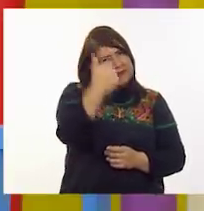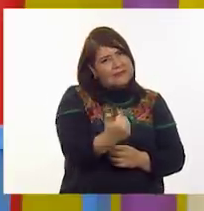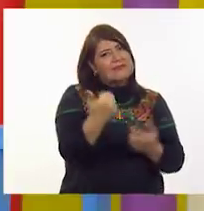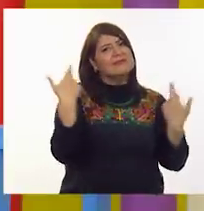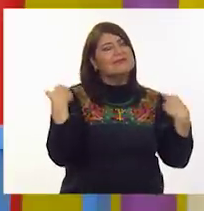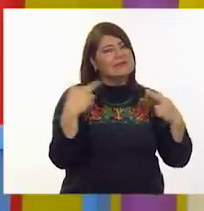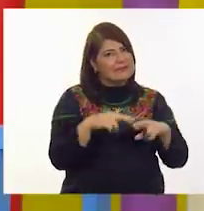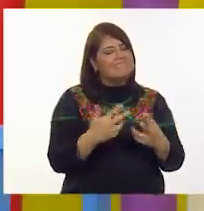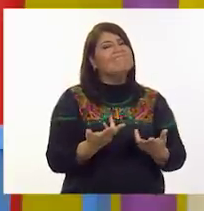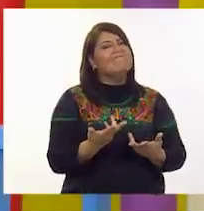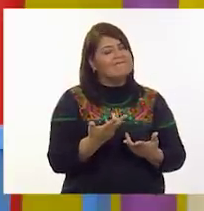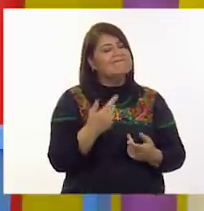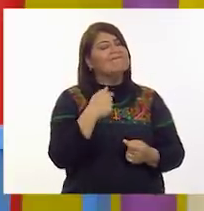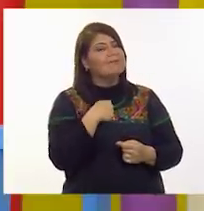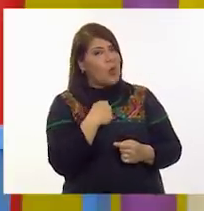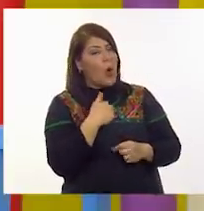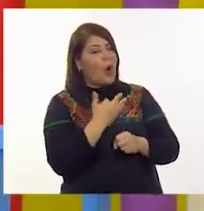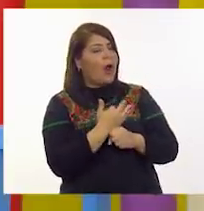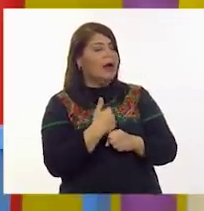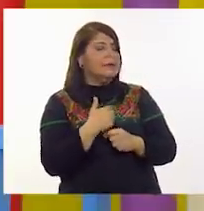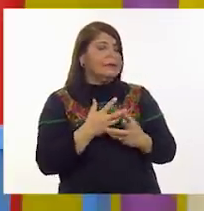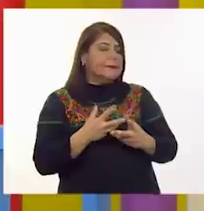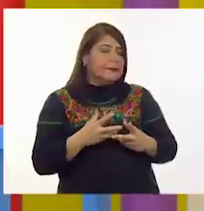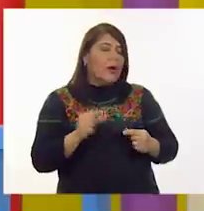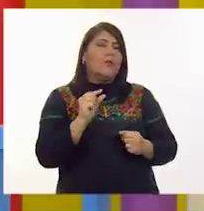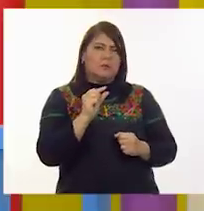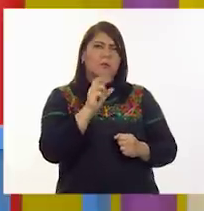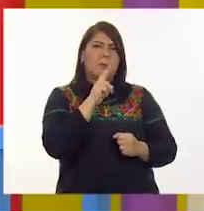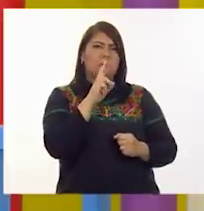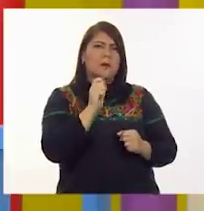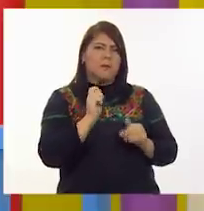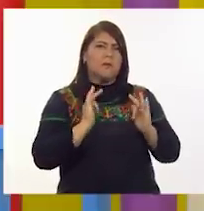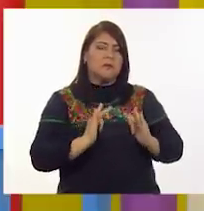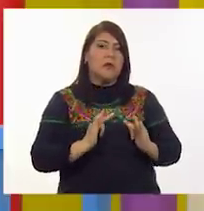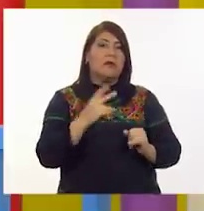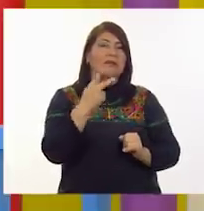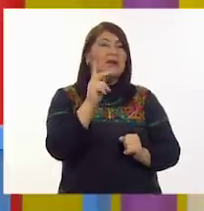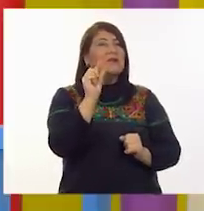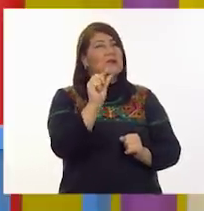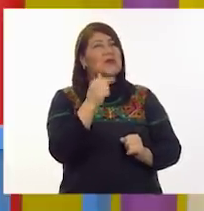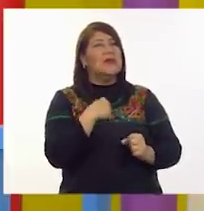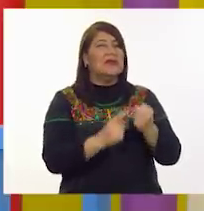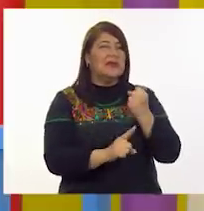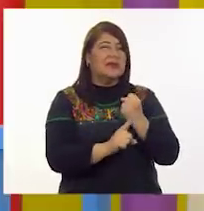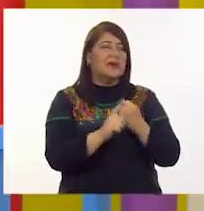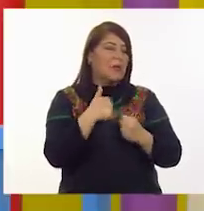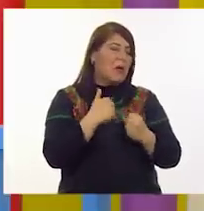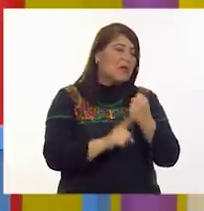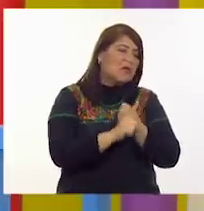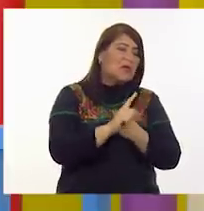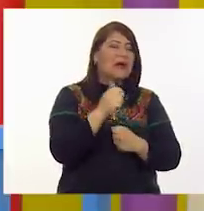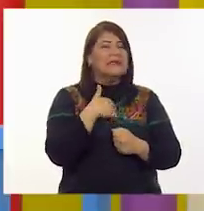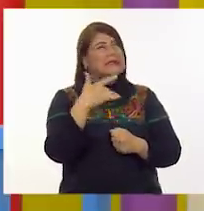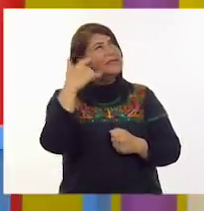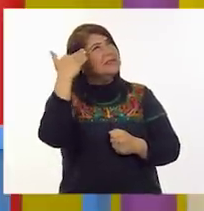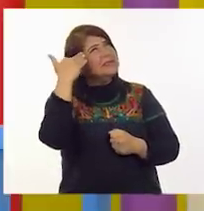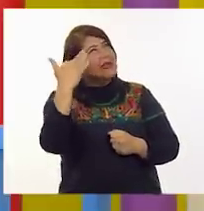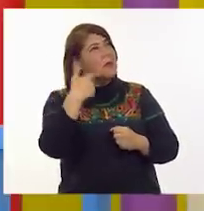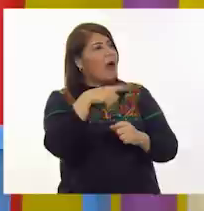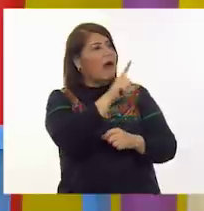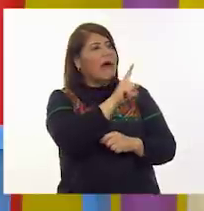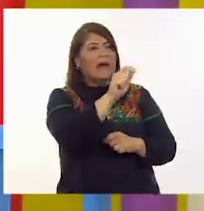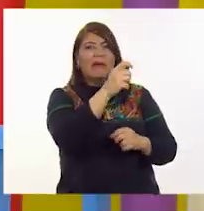Adri. Ya estoy un poquito más tranquila. Pero, ¿saben que me siento muy mal porque fue mi culpa que Mambo se saliera de la casa y se